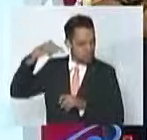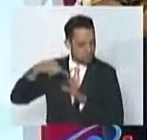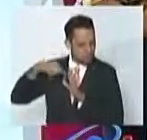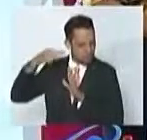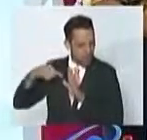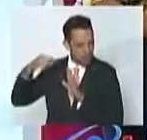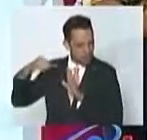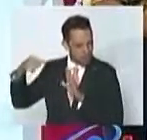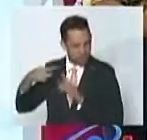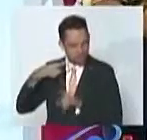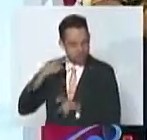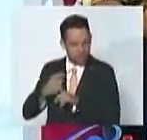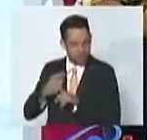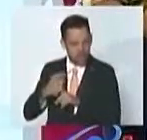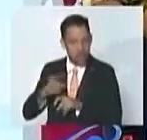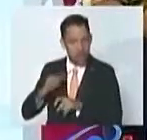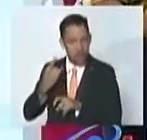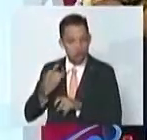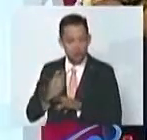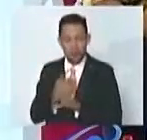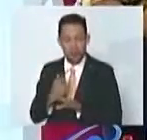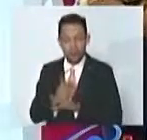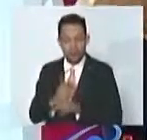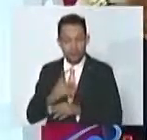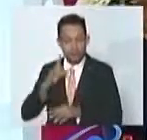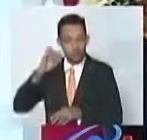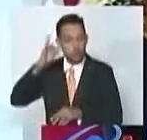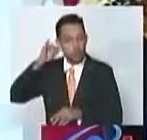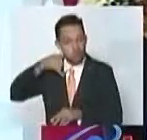terminar llevando a una, llegar a una persona a ser sorda?